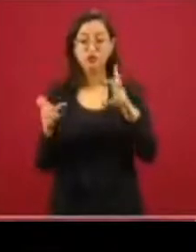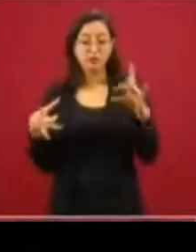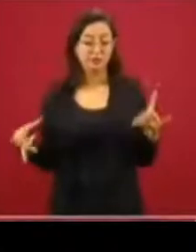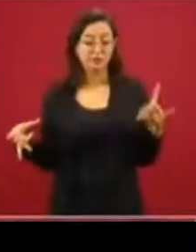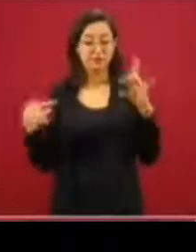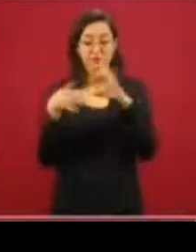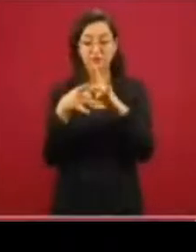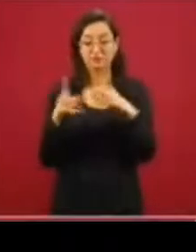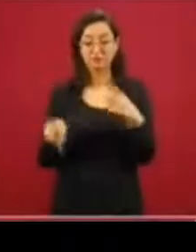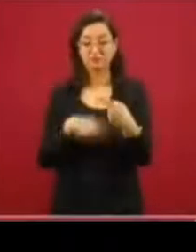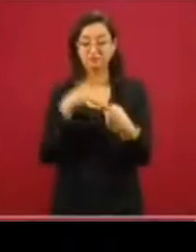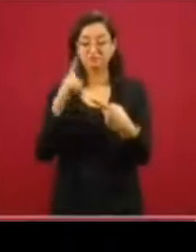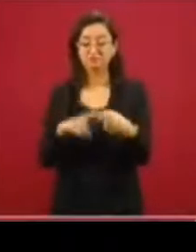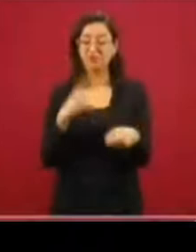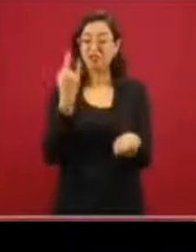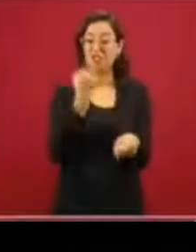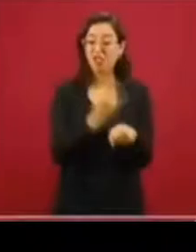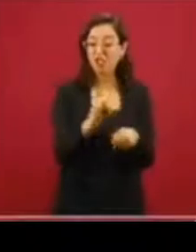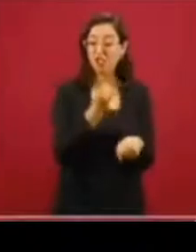y en eficiencias